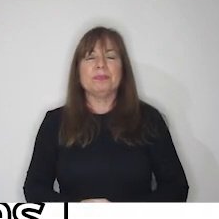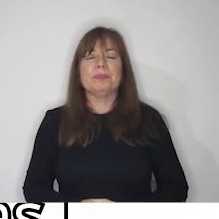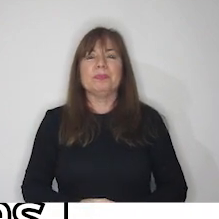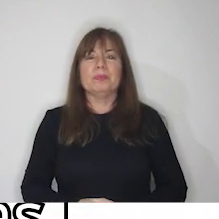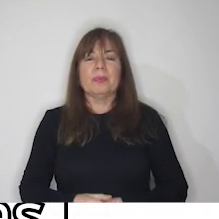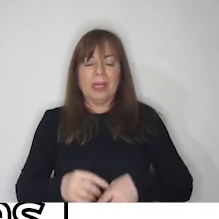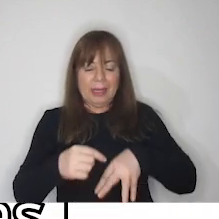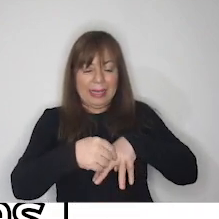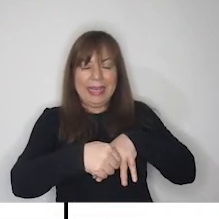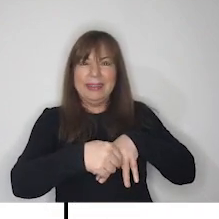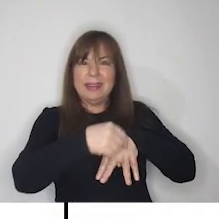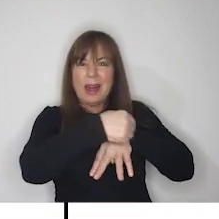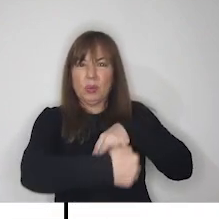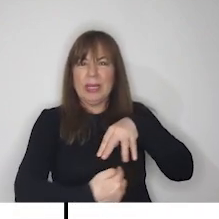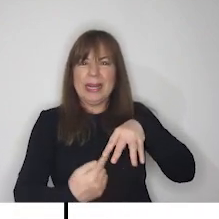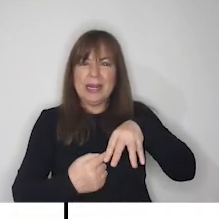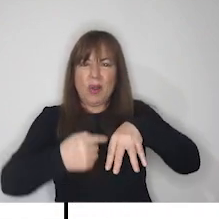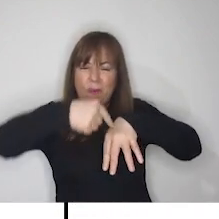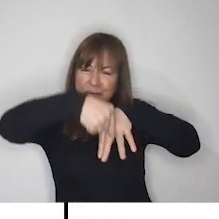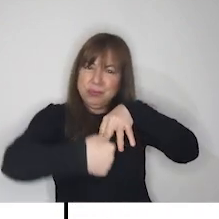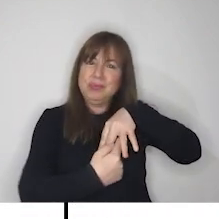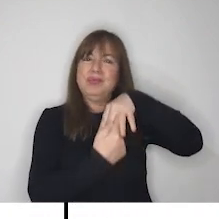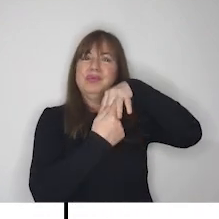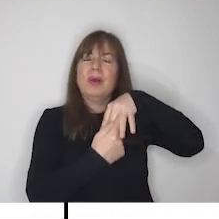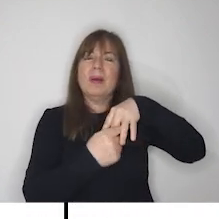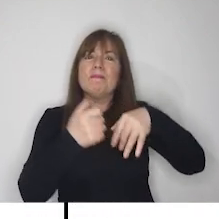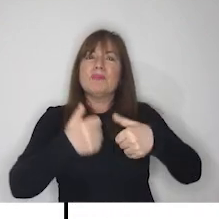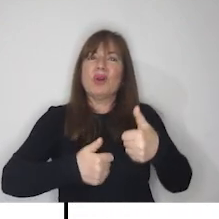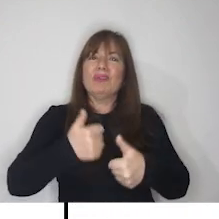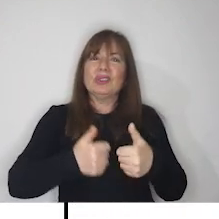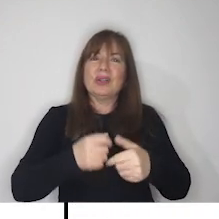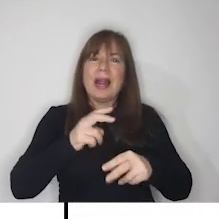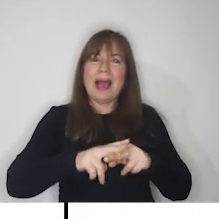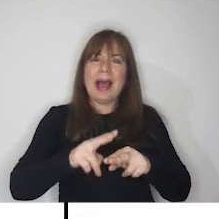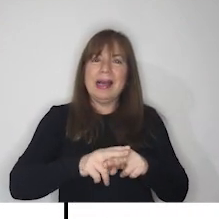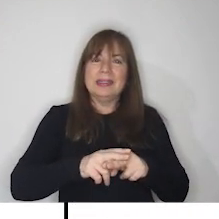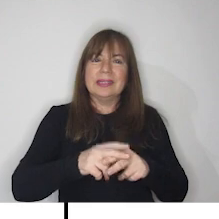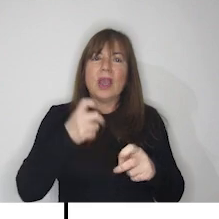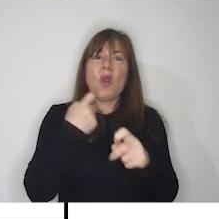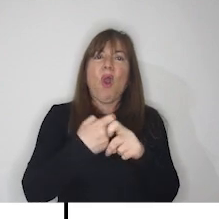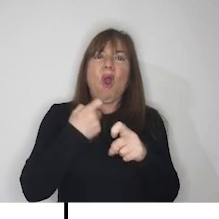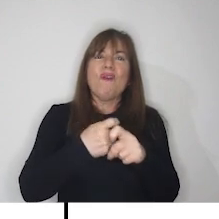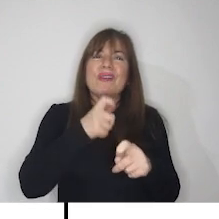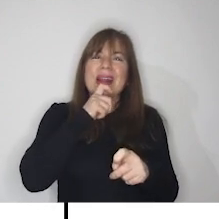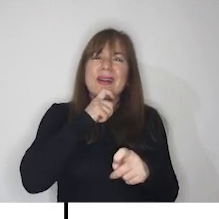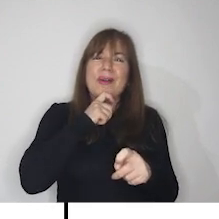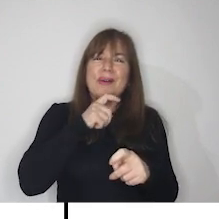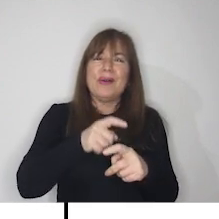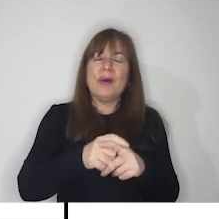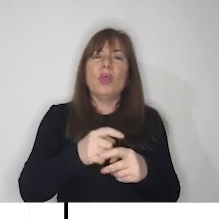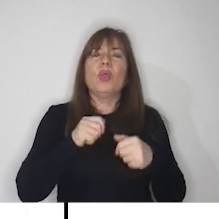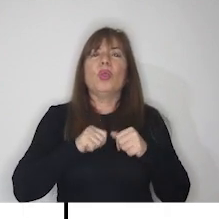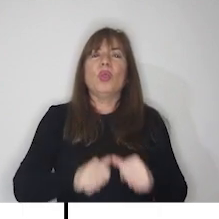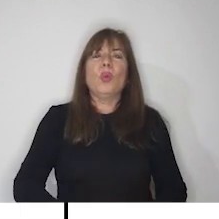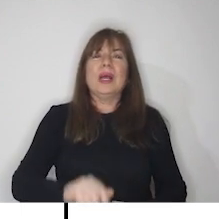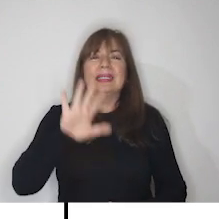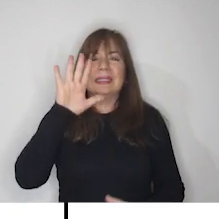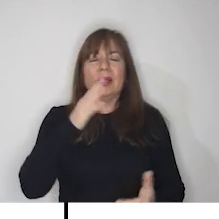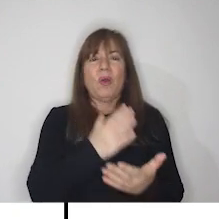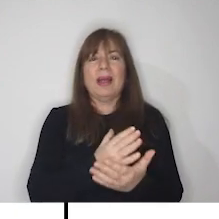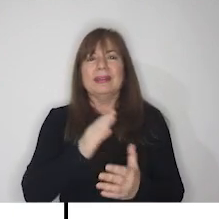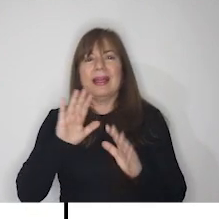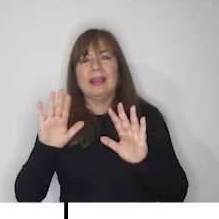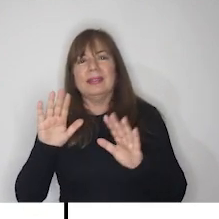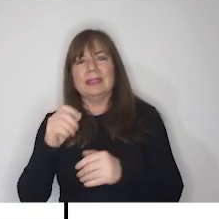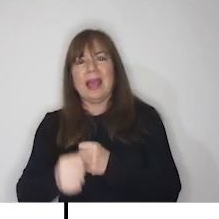colocan cada 4 semanas, si regula la menstruación. Los dispositivos intrauterinos se colocan dentro del útero por un